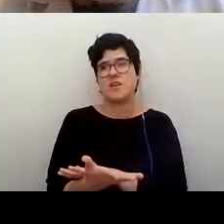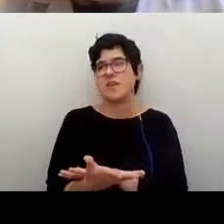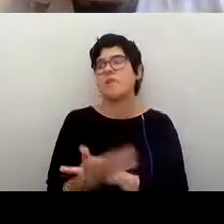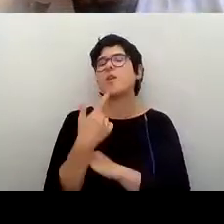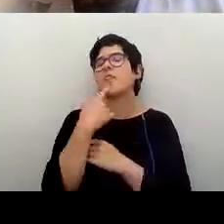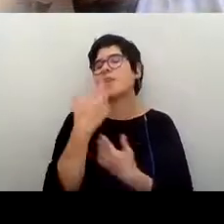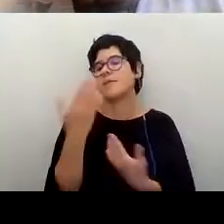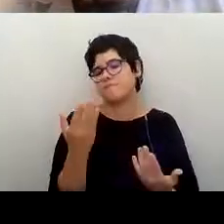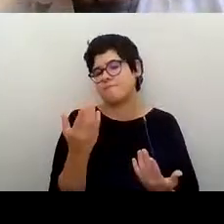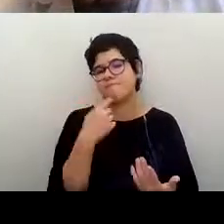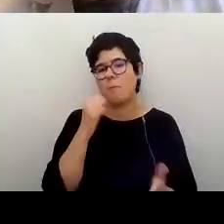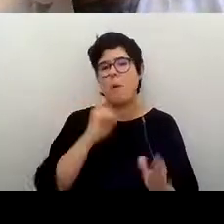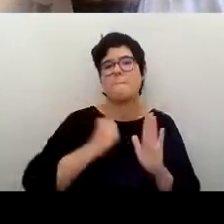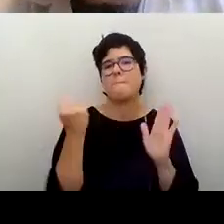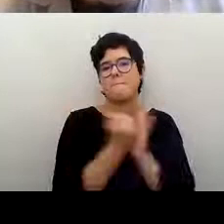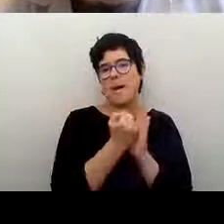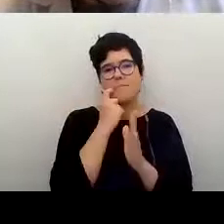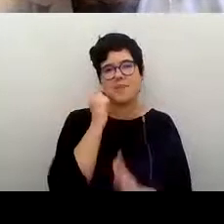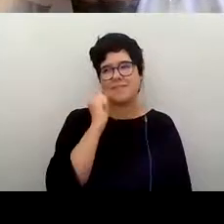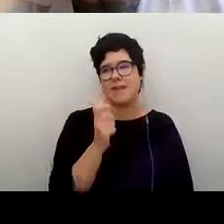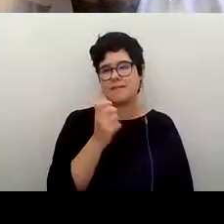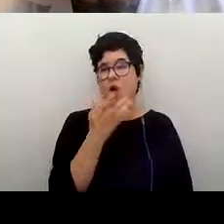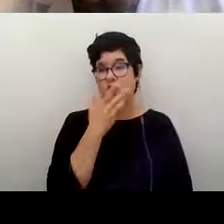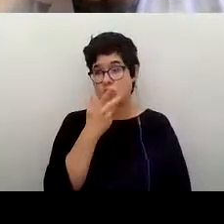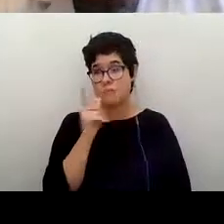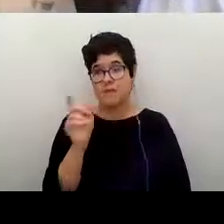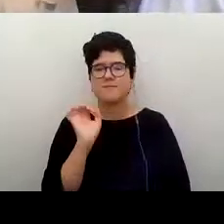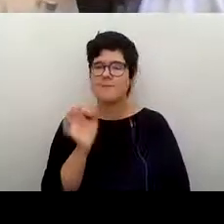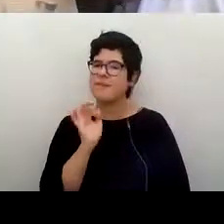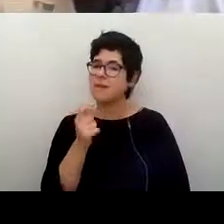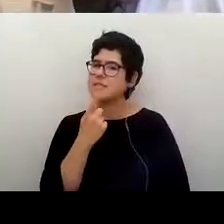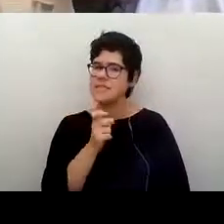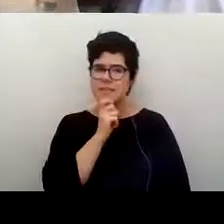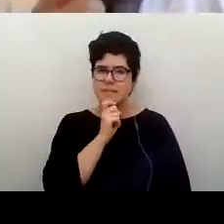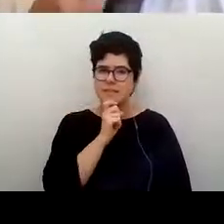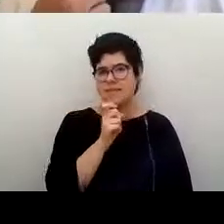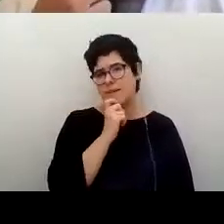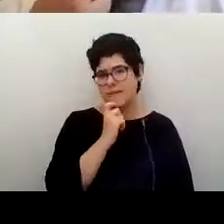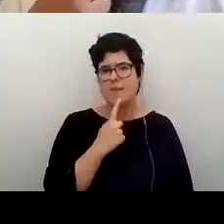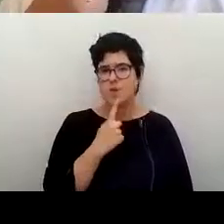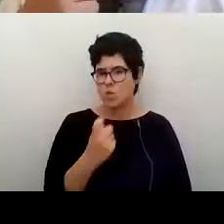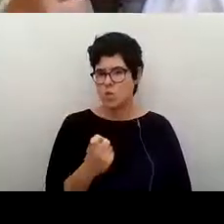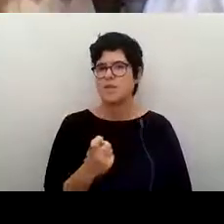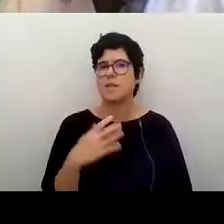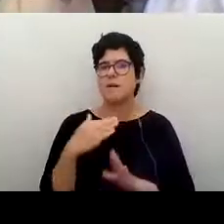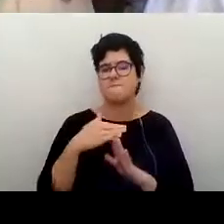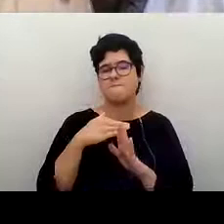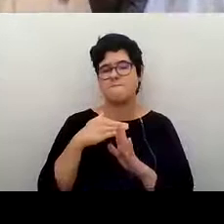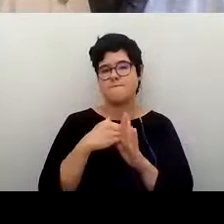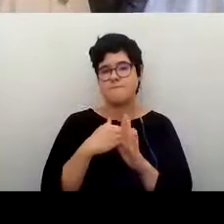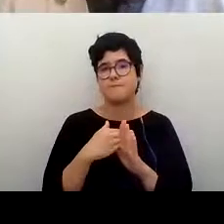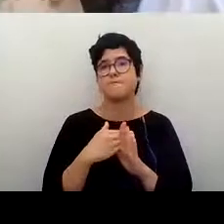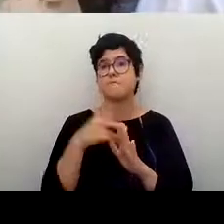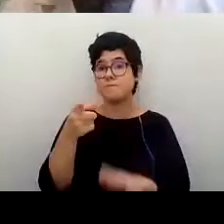conocida. Y resulta complicado, pero el Nightmaster, he de deciros que podría ayudarnos incluso para intentar bajar